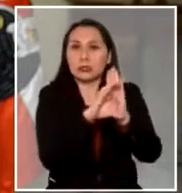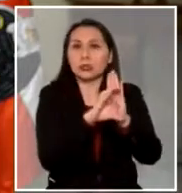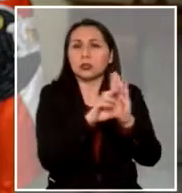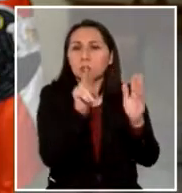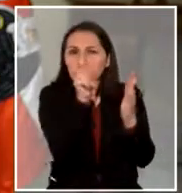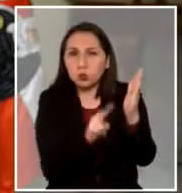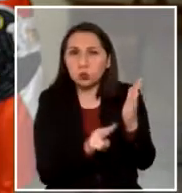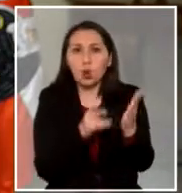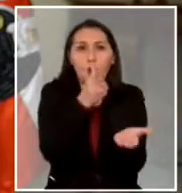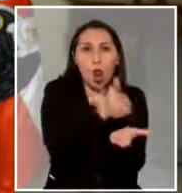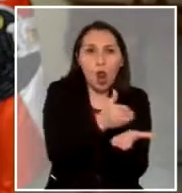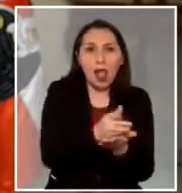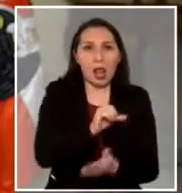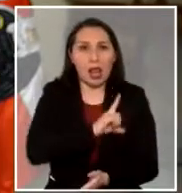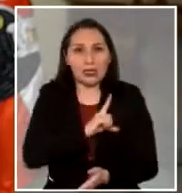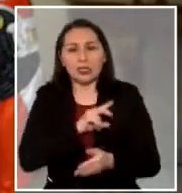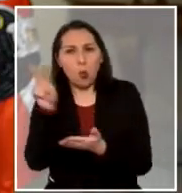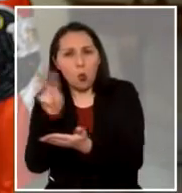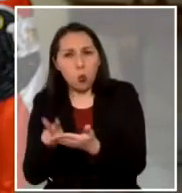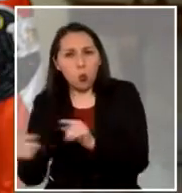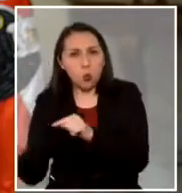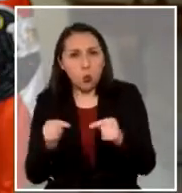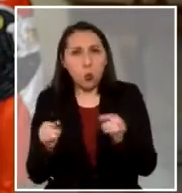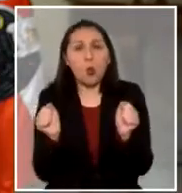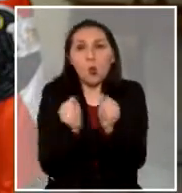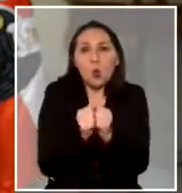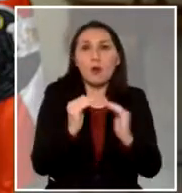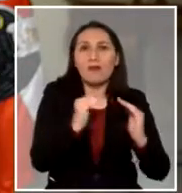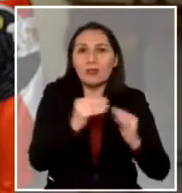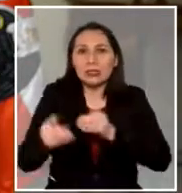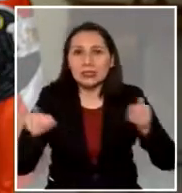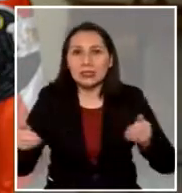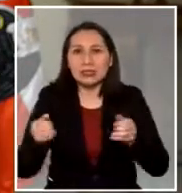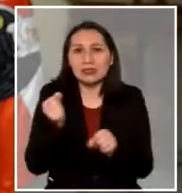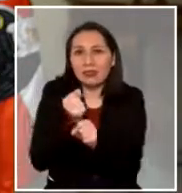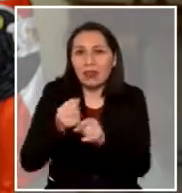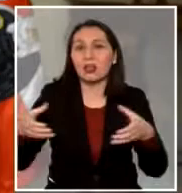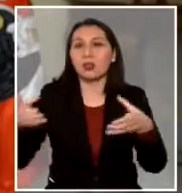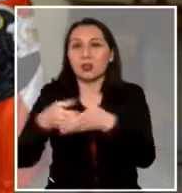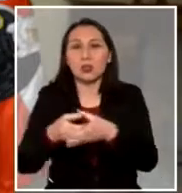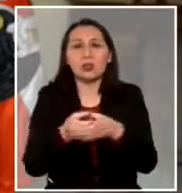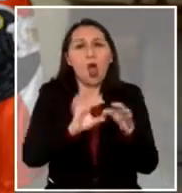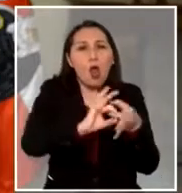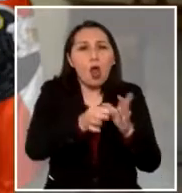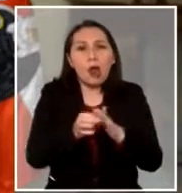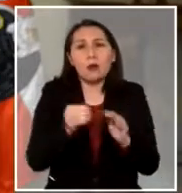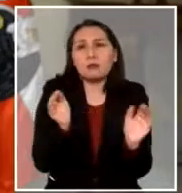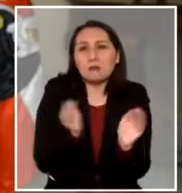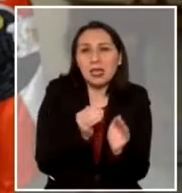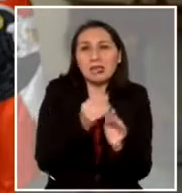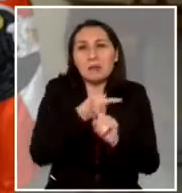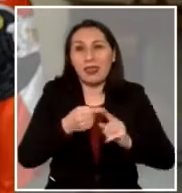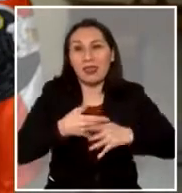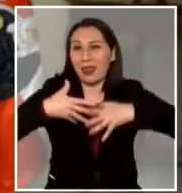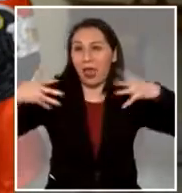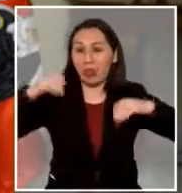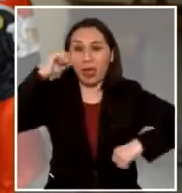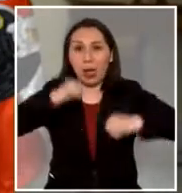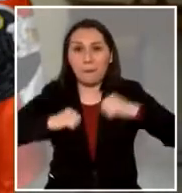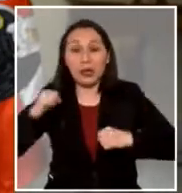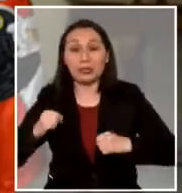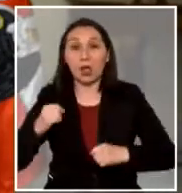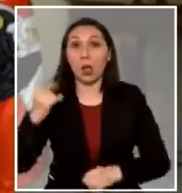debata en las escuelas y liceos en las juntas de vecinos y sindicatos en las organizaciones de pequeños medianos y grandes empresarios